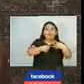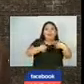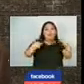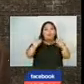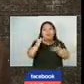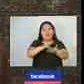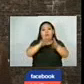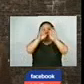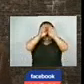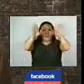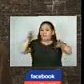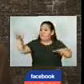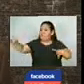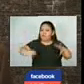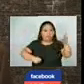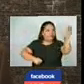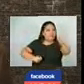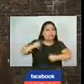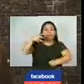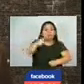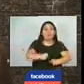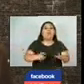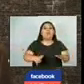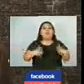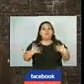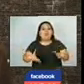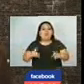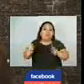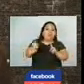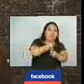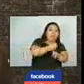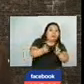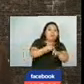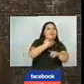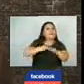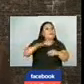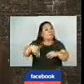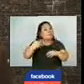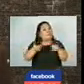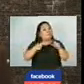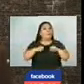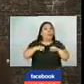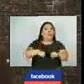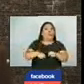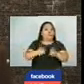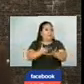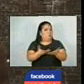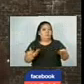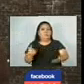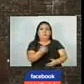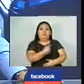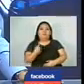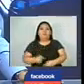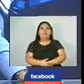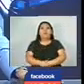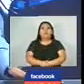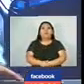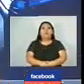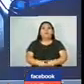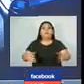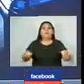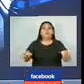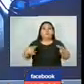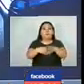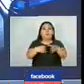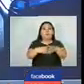generalizada la detención arbitraria, la práctica de la tortura y, como consecuencia, la muerte de decenas de personas. Y la